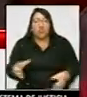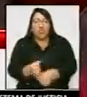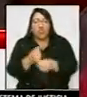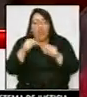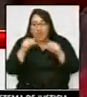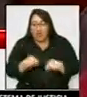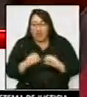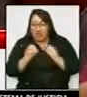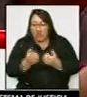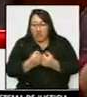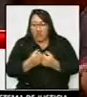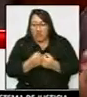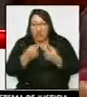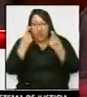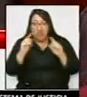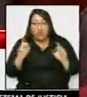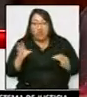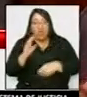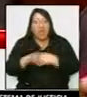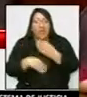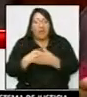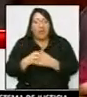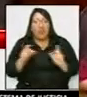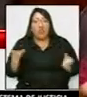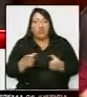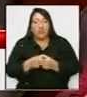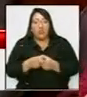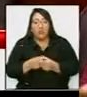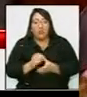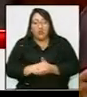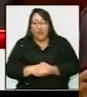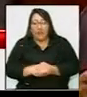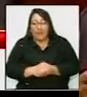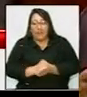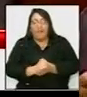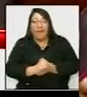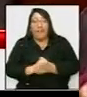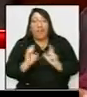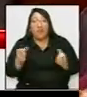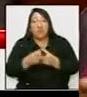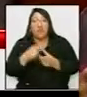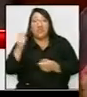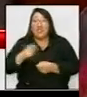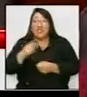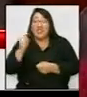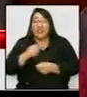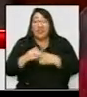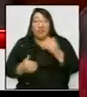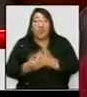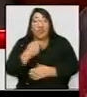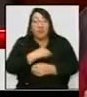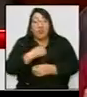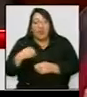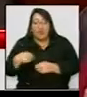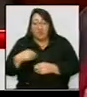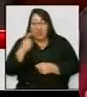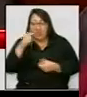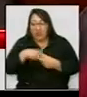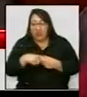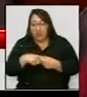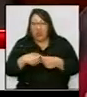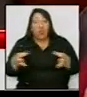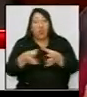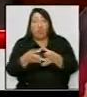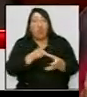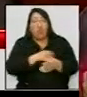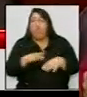en este Parlamento, la decisión de reestructurar las comisiones. Esas comisiones requieren que los nuevos integrantes estén. Fuerza